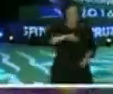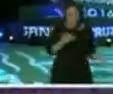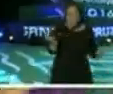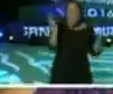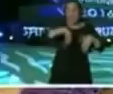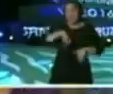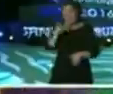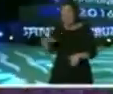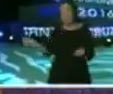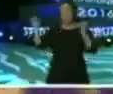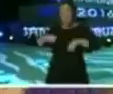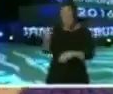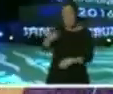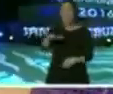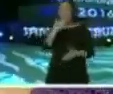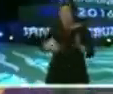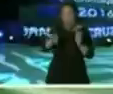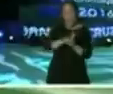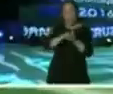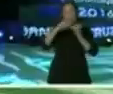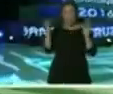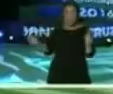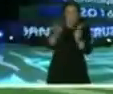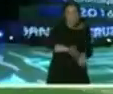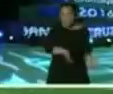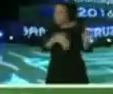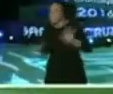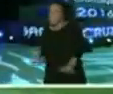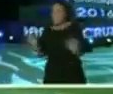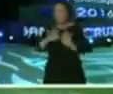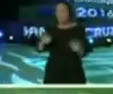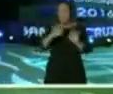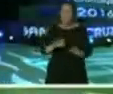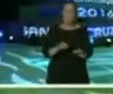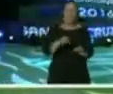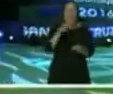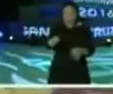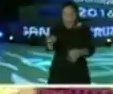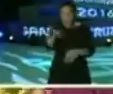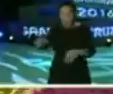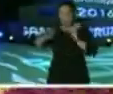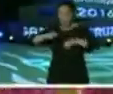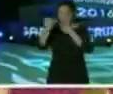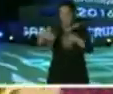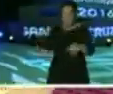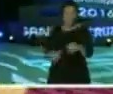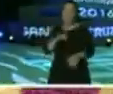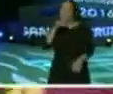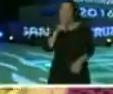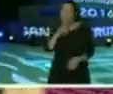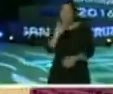viejos se mueren por la dependencia. A ellos les sobran ya los festivales y les faltan